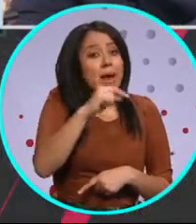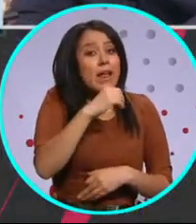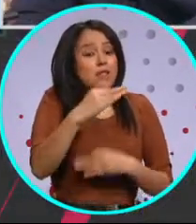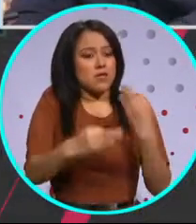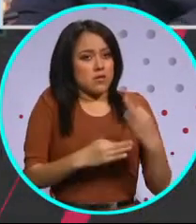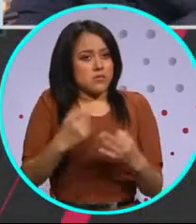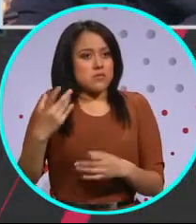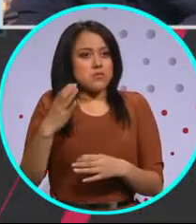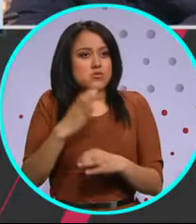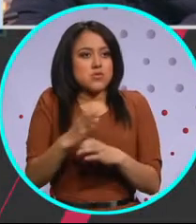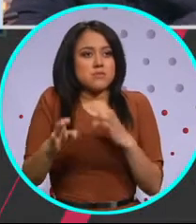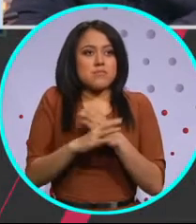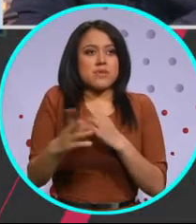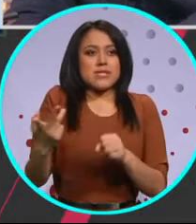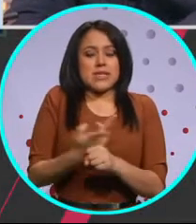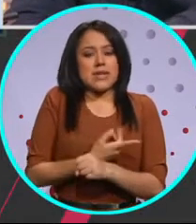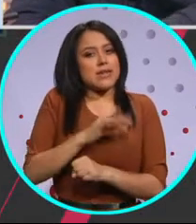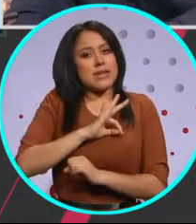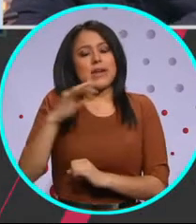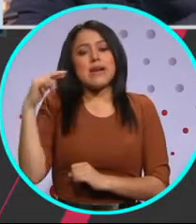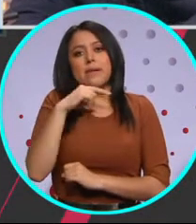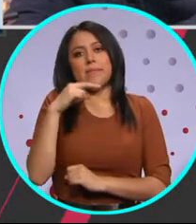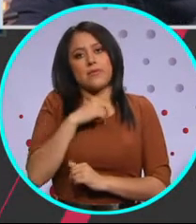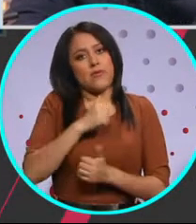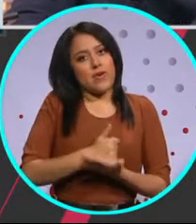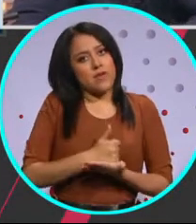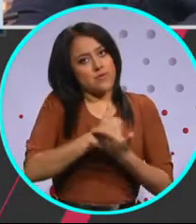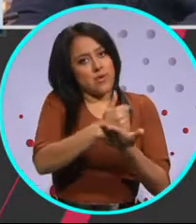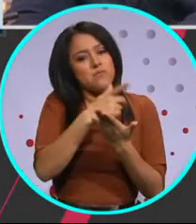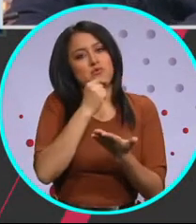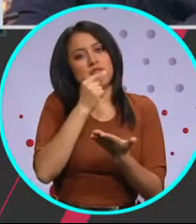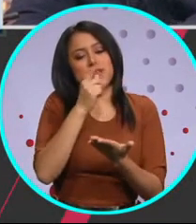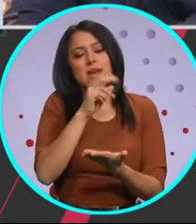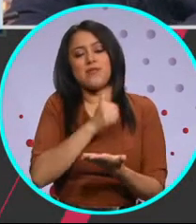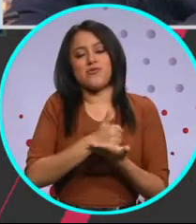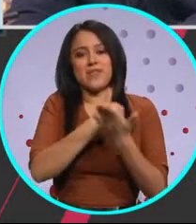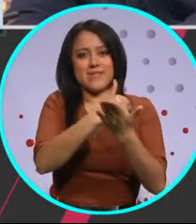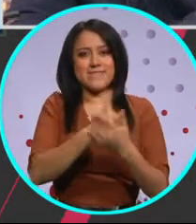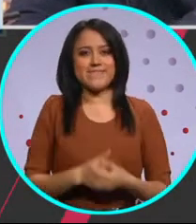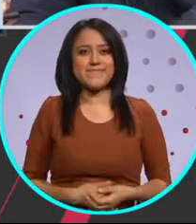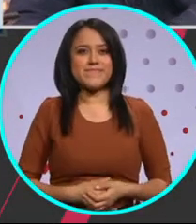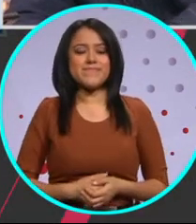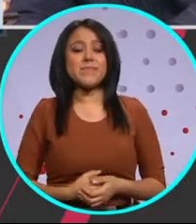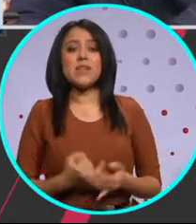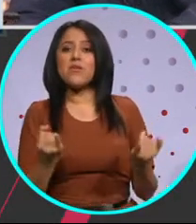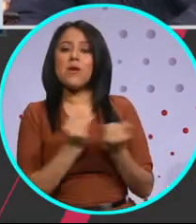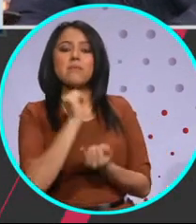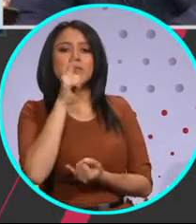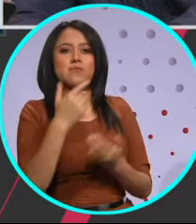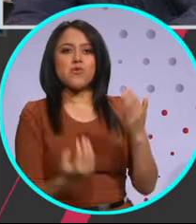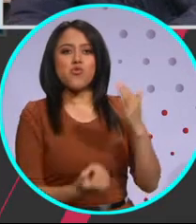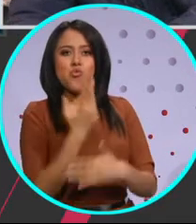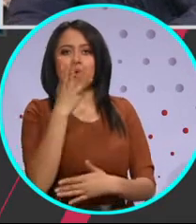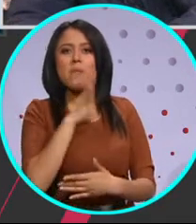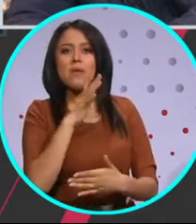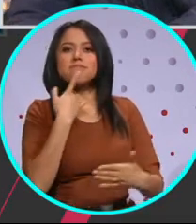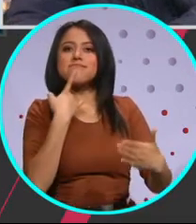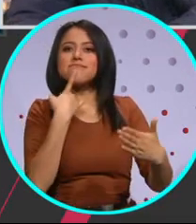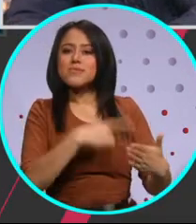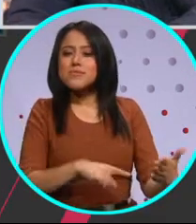necesidad o situación de riesgo pedir la intervención de la policía además tiene una nueva aplicación que es el de denunciar directamente